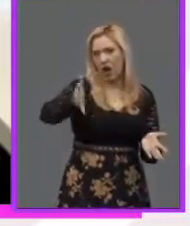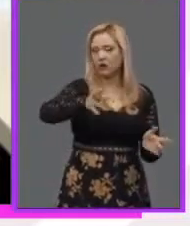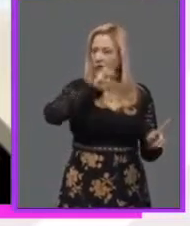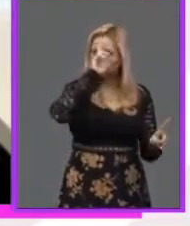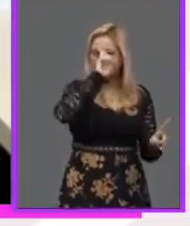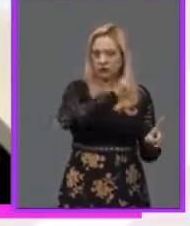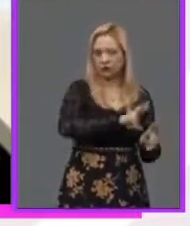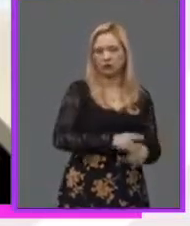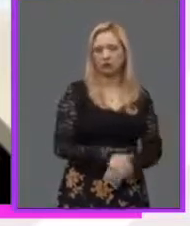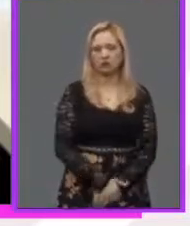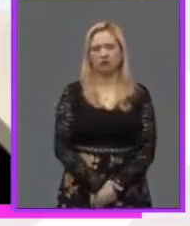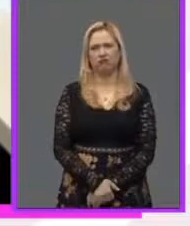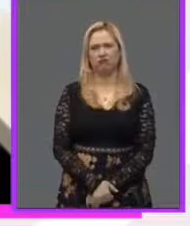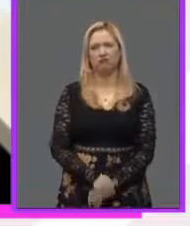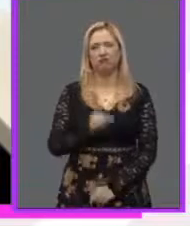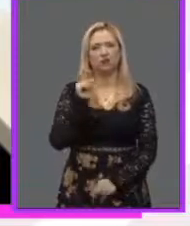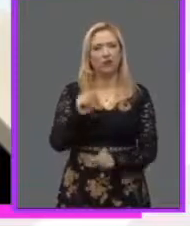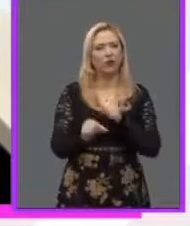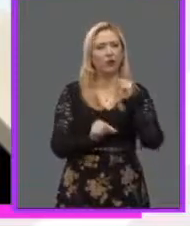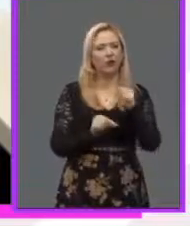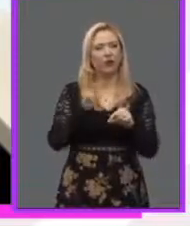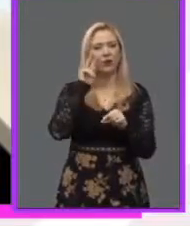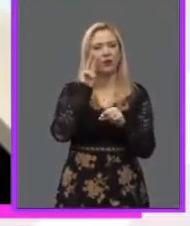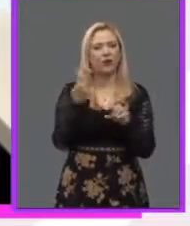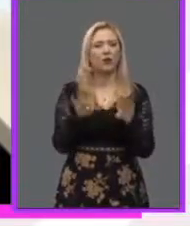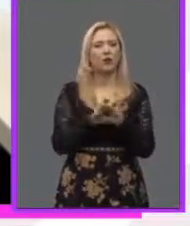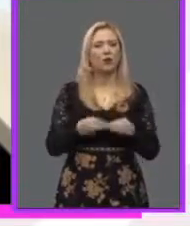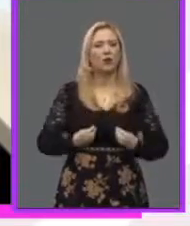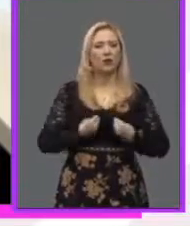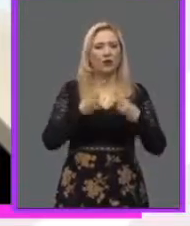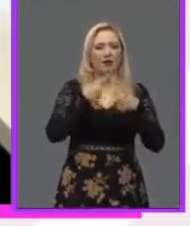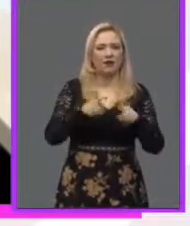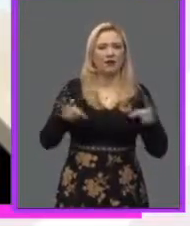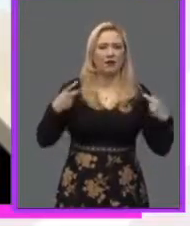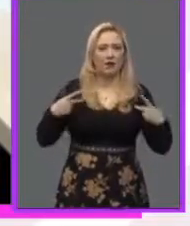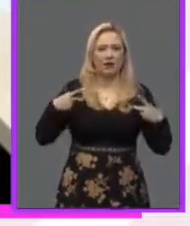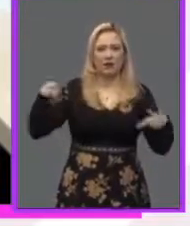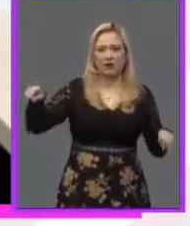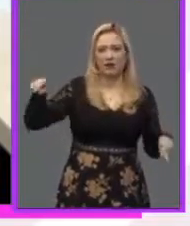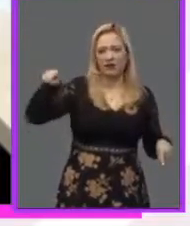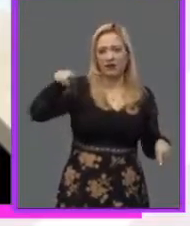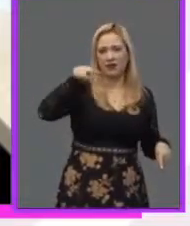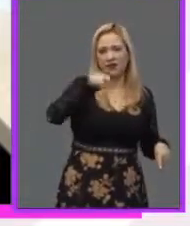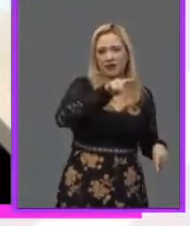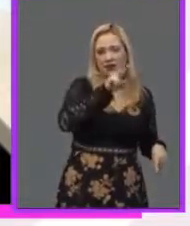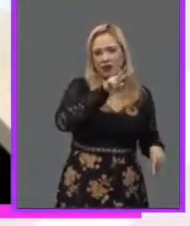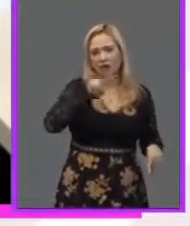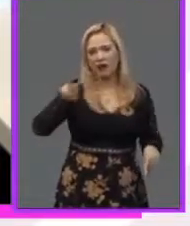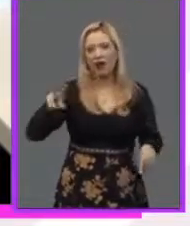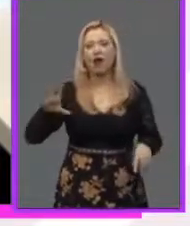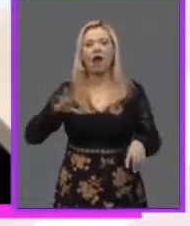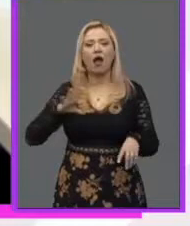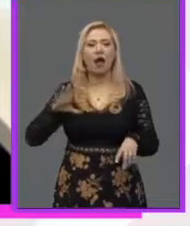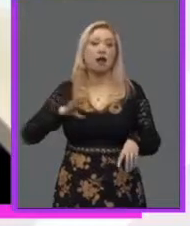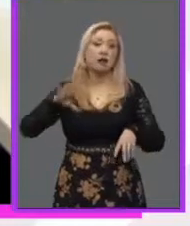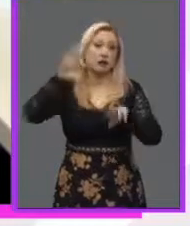¿no? Entonces, cuando vemos cómo se fue construyendo la idea de la vivienda en México y la política de vivienda, era bajo esta lógica